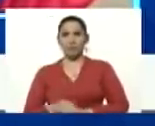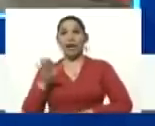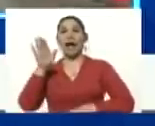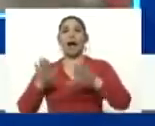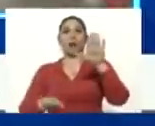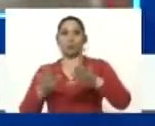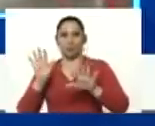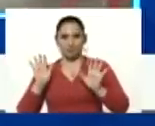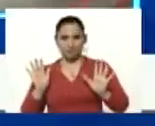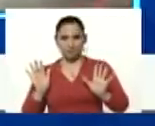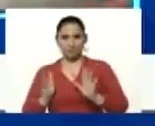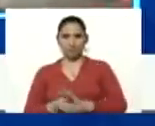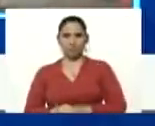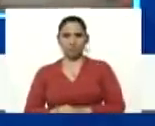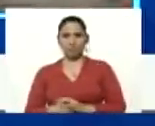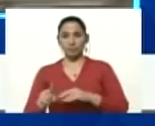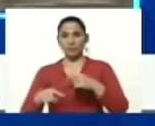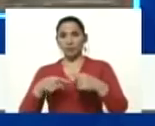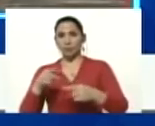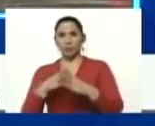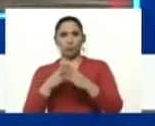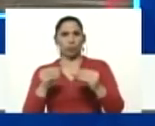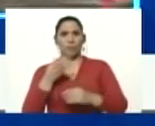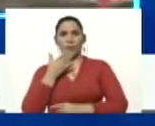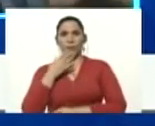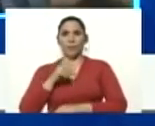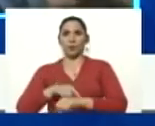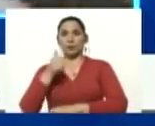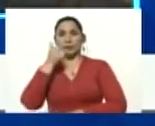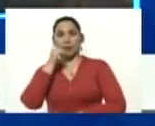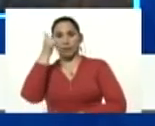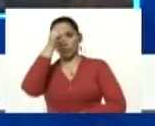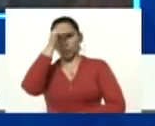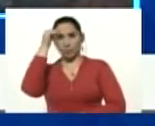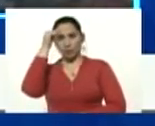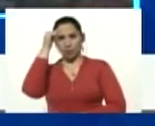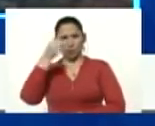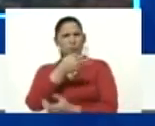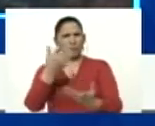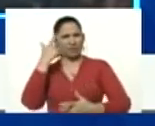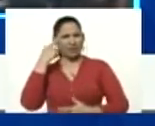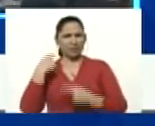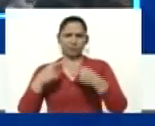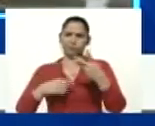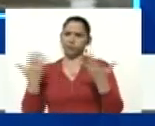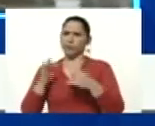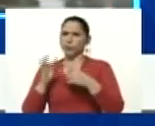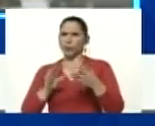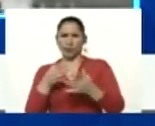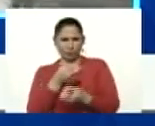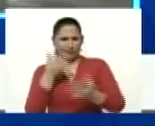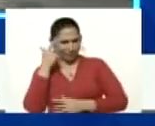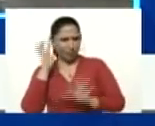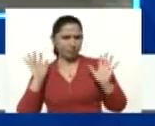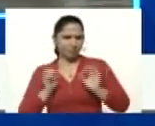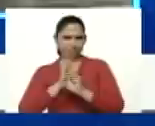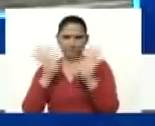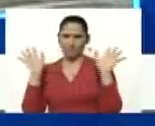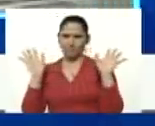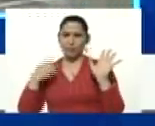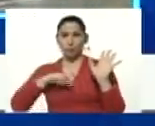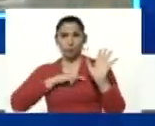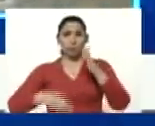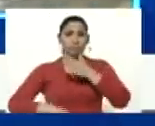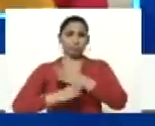alguna, y luego entonces las que están de turno sábado y domingo. Ustedes saben cómo es la cosa, ¿verdad? Porque